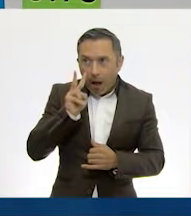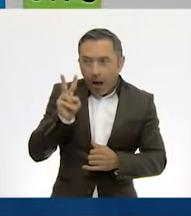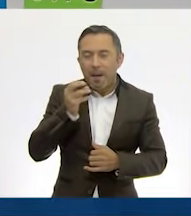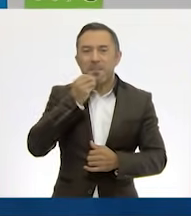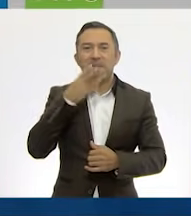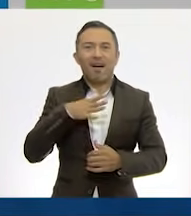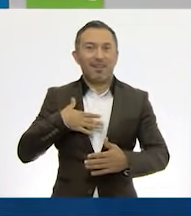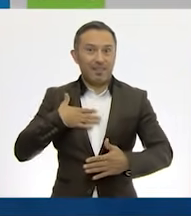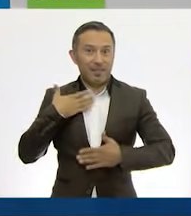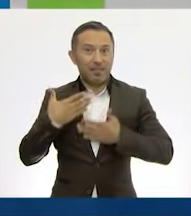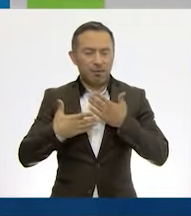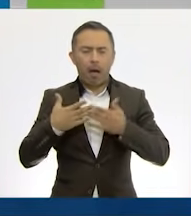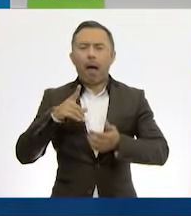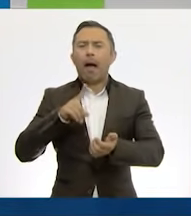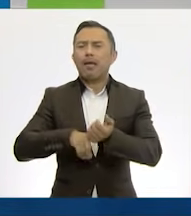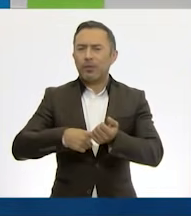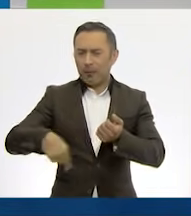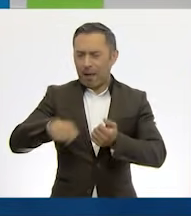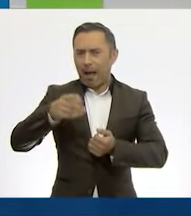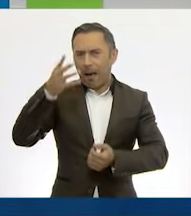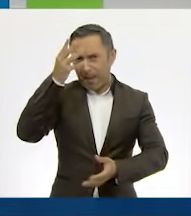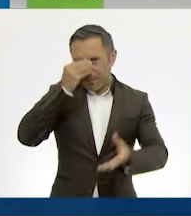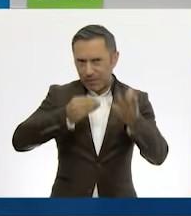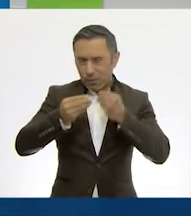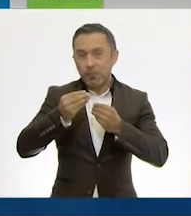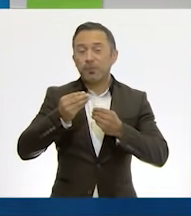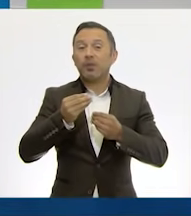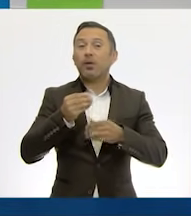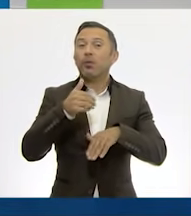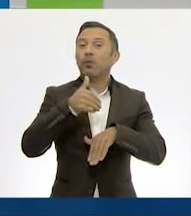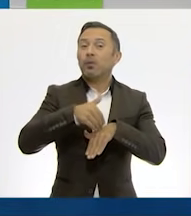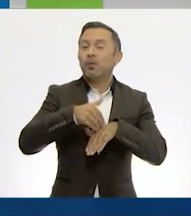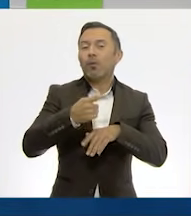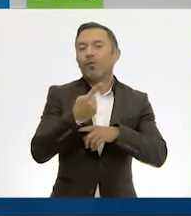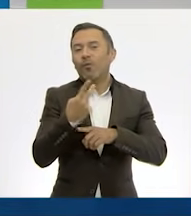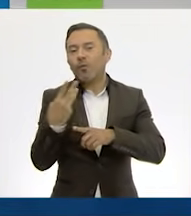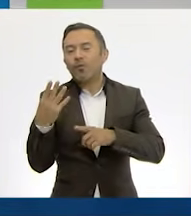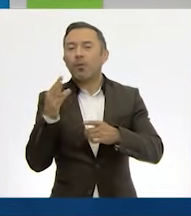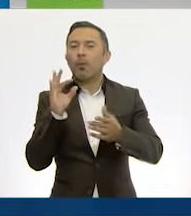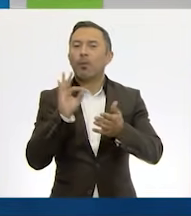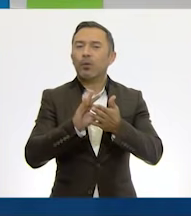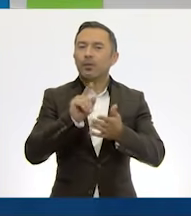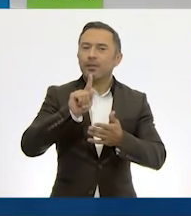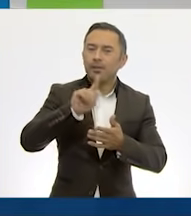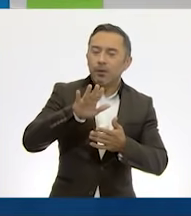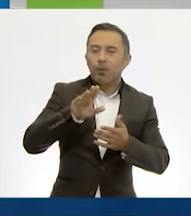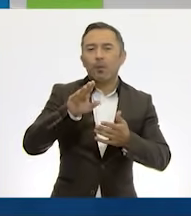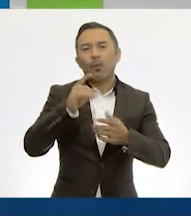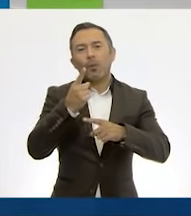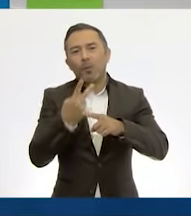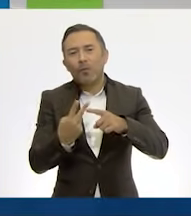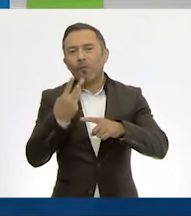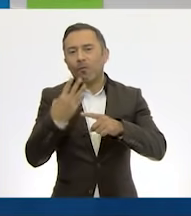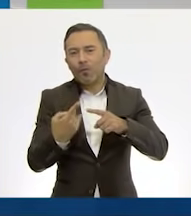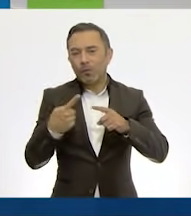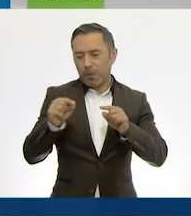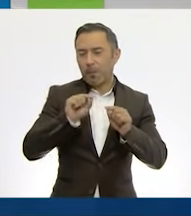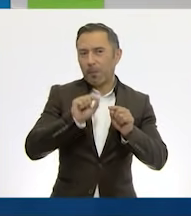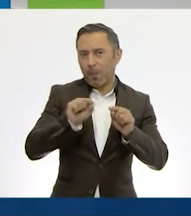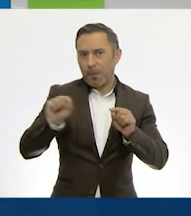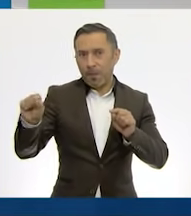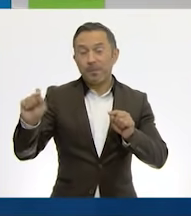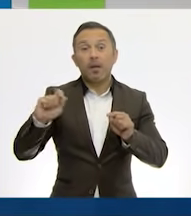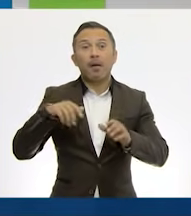siguiendo aprendiendo, colocando números, fracciones y decimales en la recta. Y en la siguiente sesión realizaremos